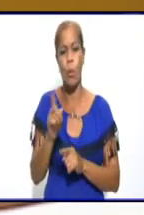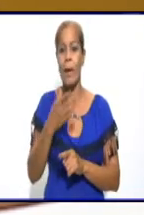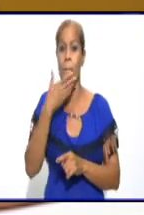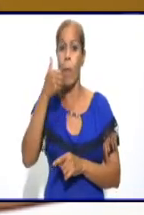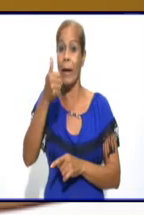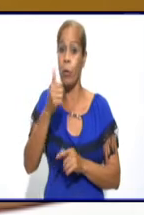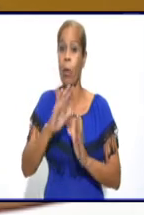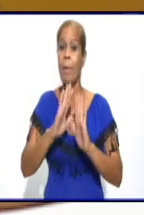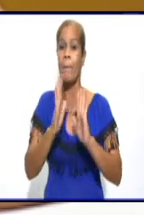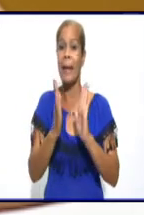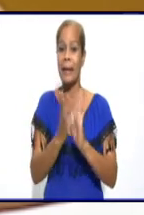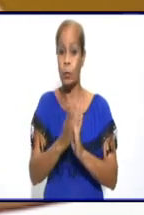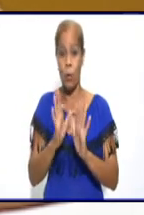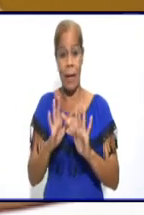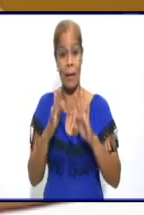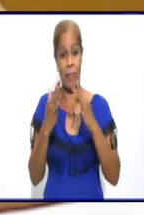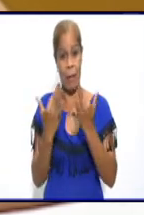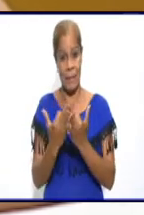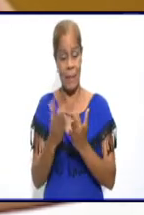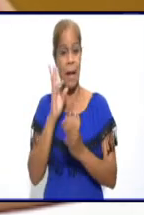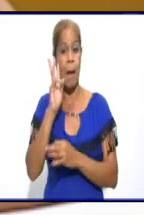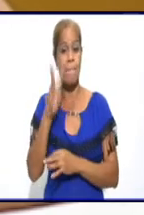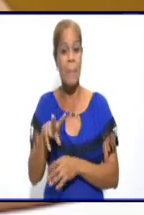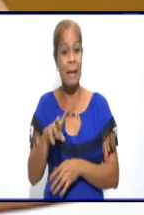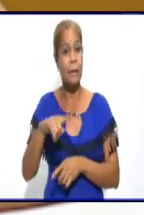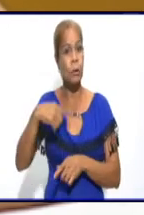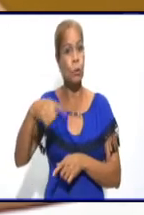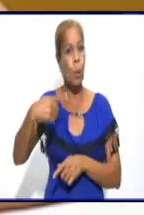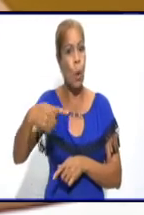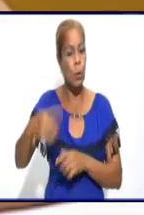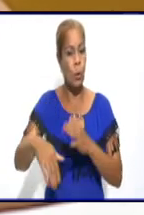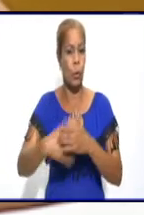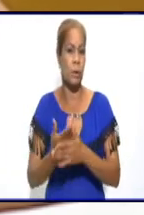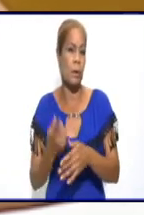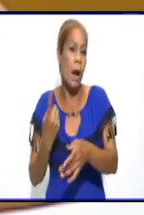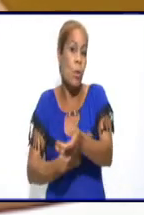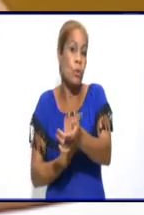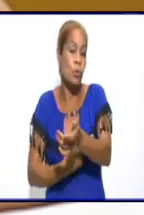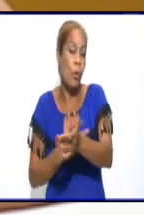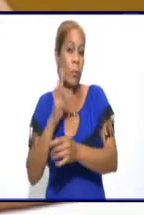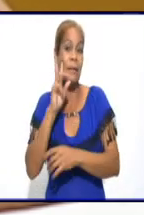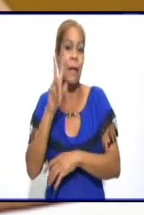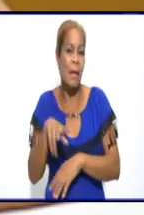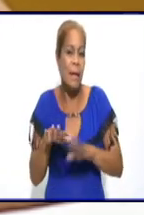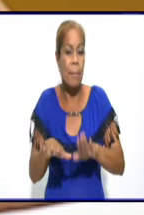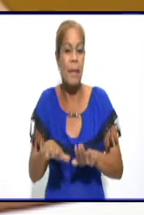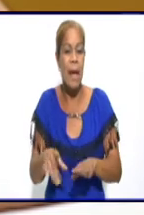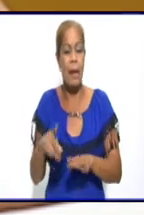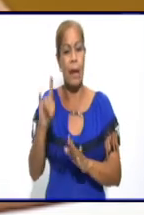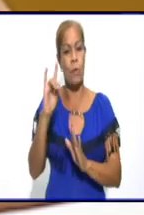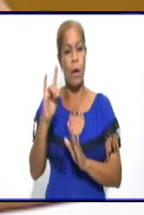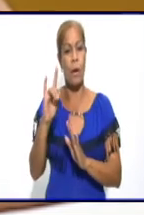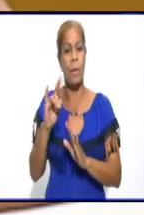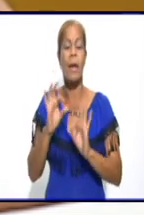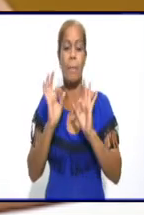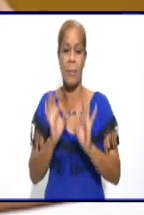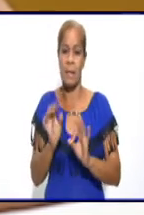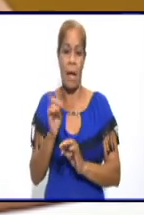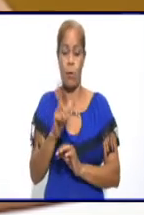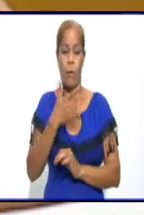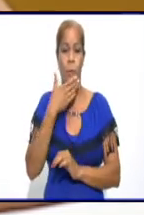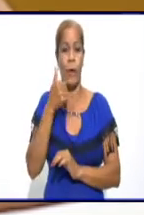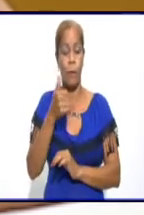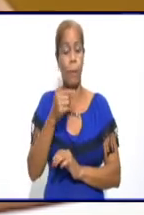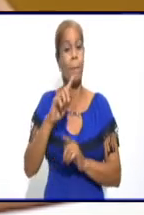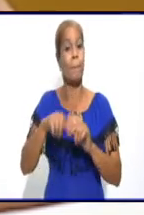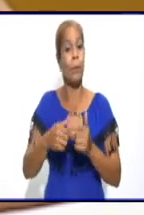mirando las noticias que está pasando las personas que están muriendo que se están informando todo el tiempo pegados a la red social porque eso lo